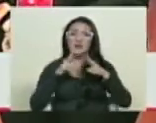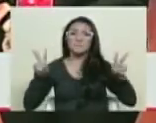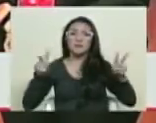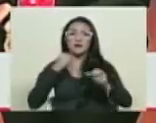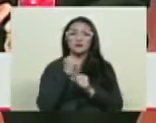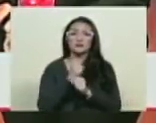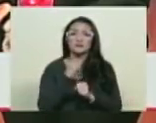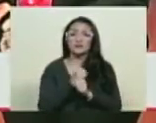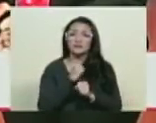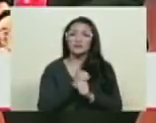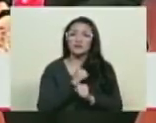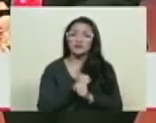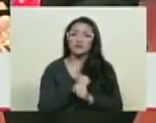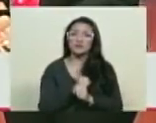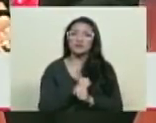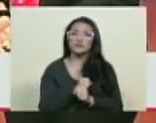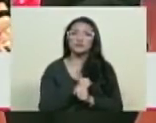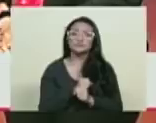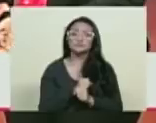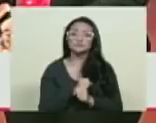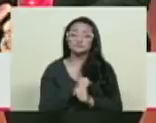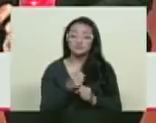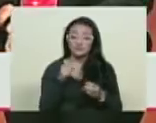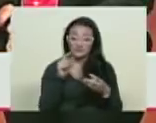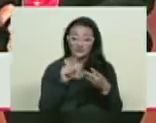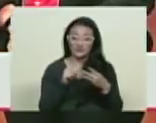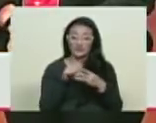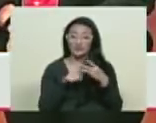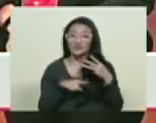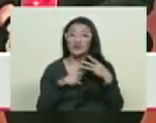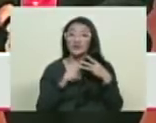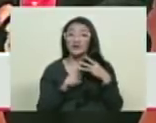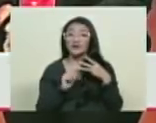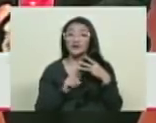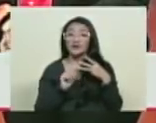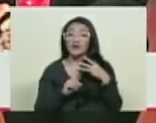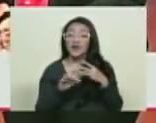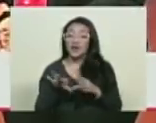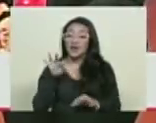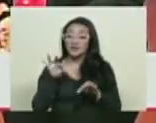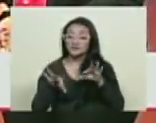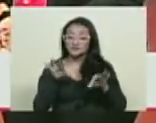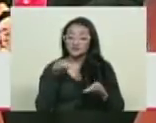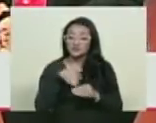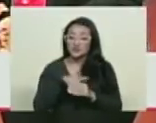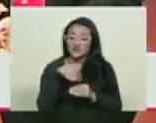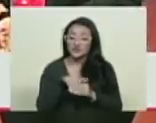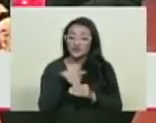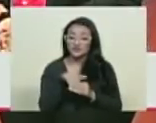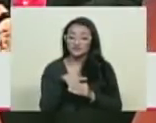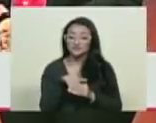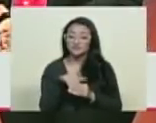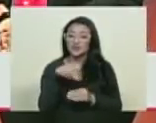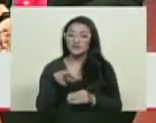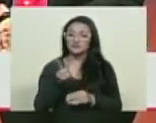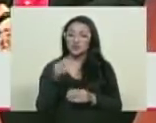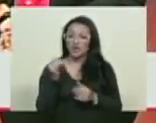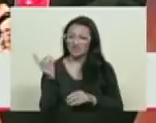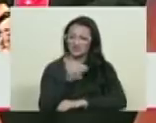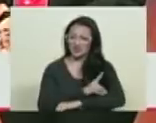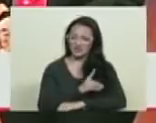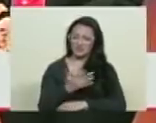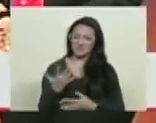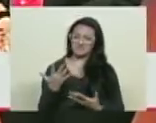trabajo tercera elección tendrían que preguntarse en el mundo los que dicen que en venezuela hay una dictadura